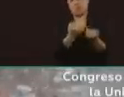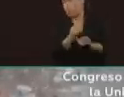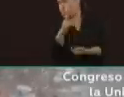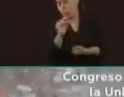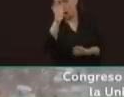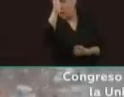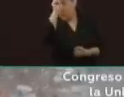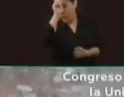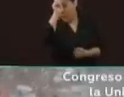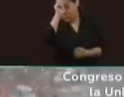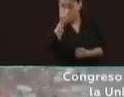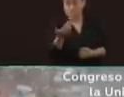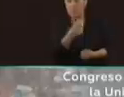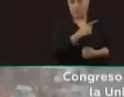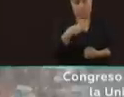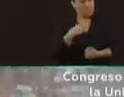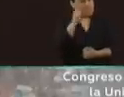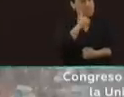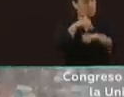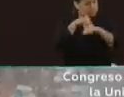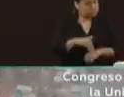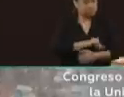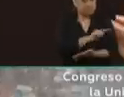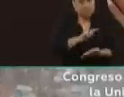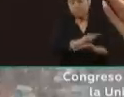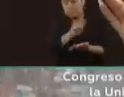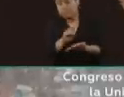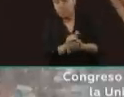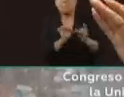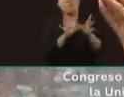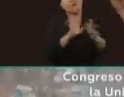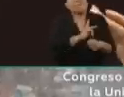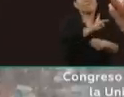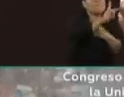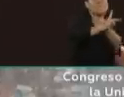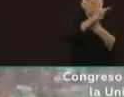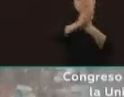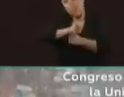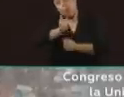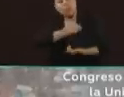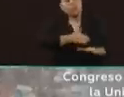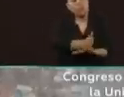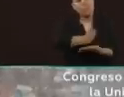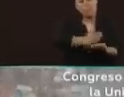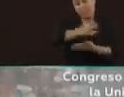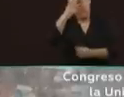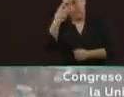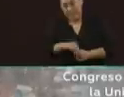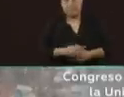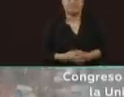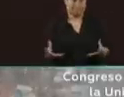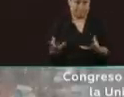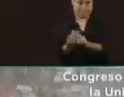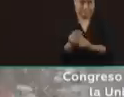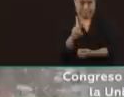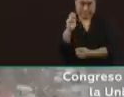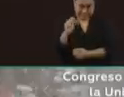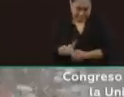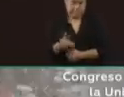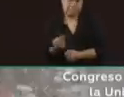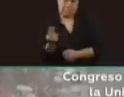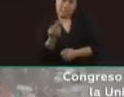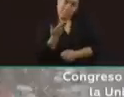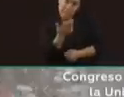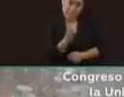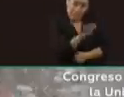permitir que no se cumplan nuestras leyes cuando intervengan otras naciones en nuestro país. Oposición que le exige